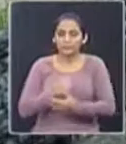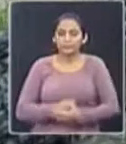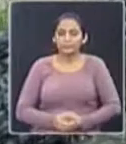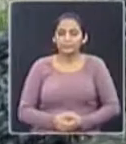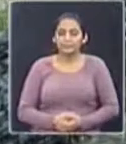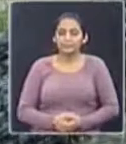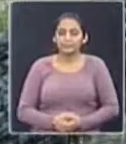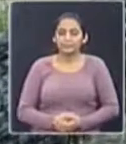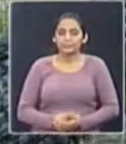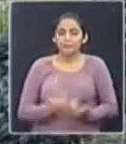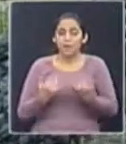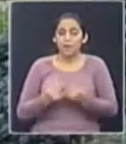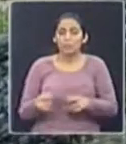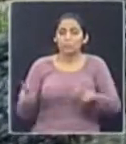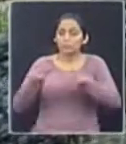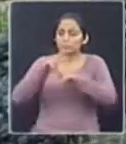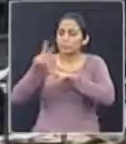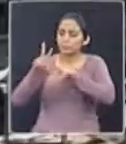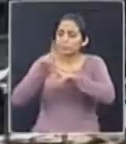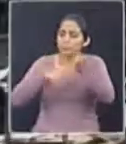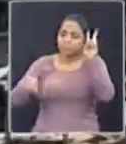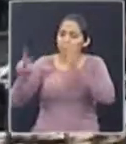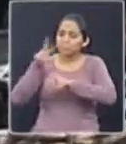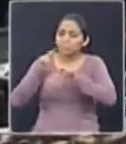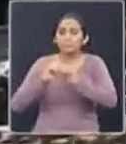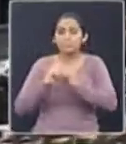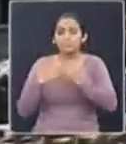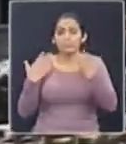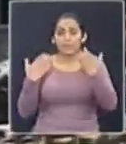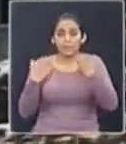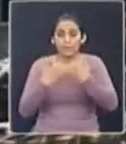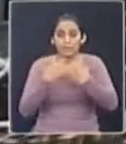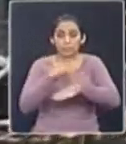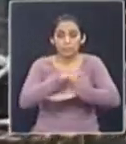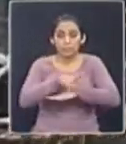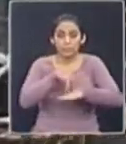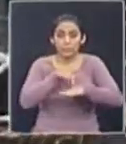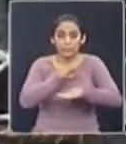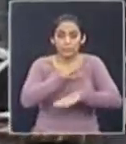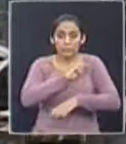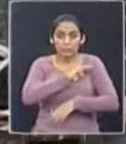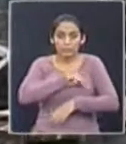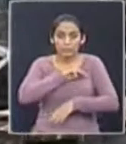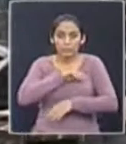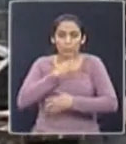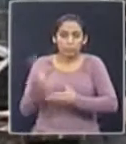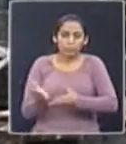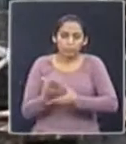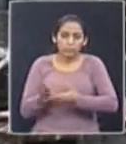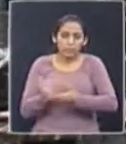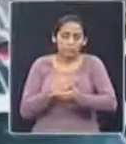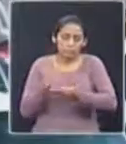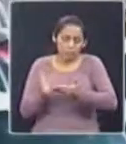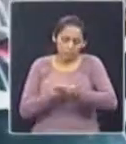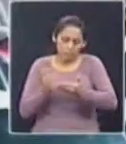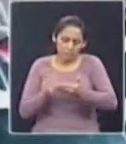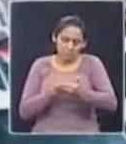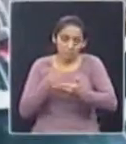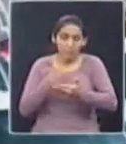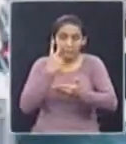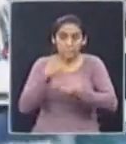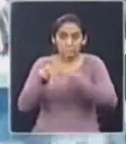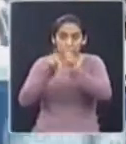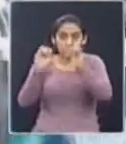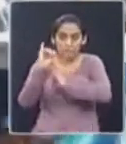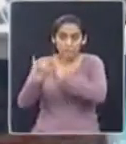y económicas están en revisión. Un equipo de expertos del municipio revisa la extensa documentación presentada por las dos empresas